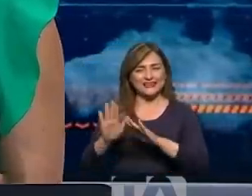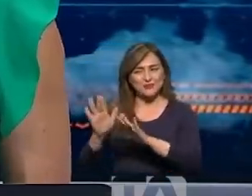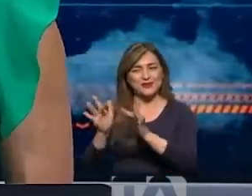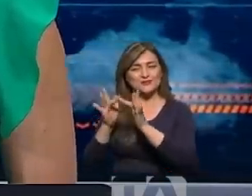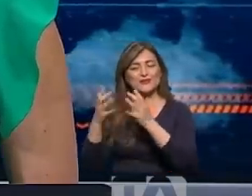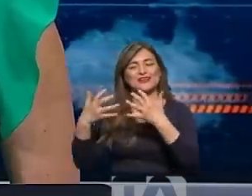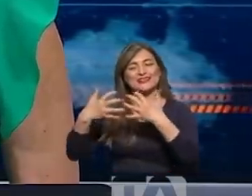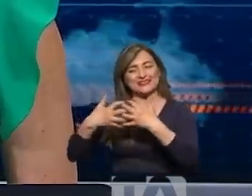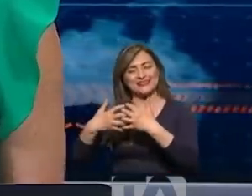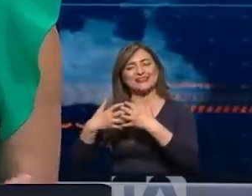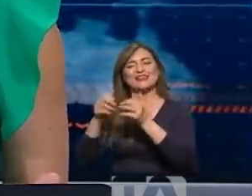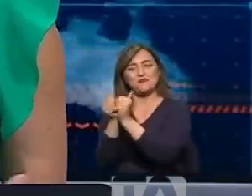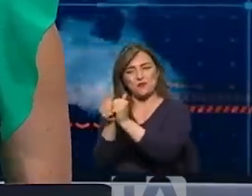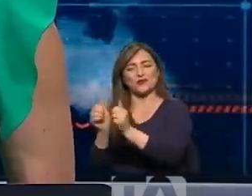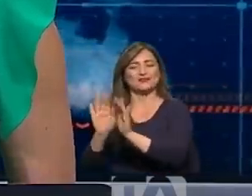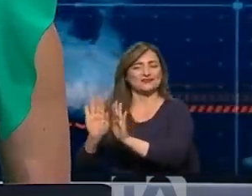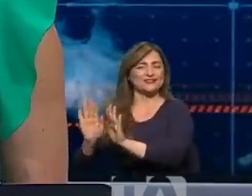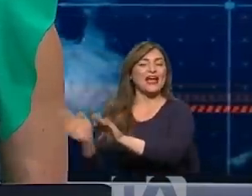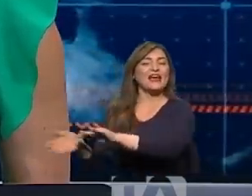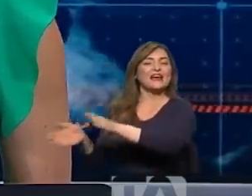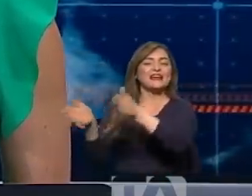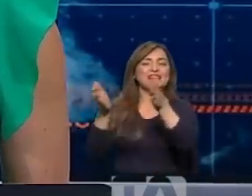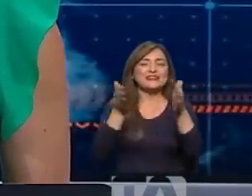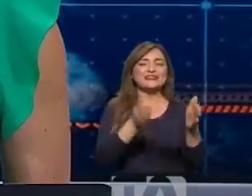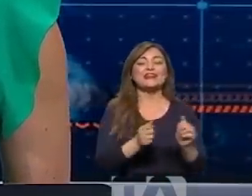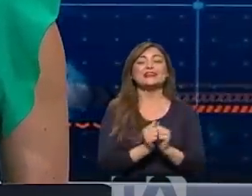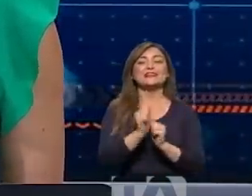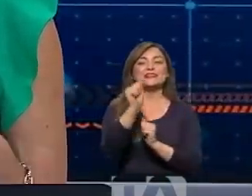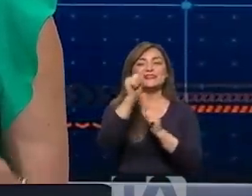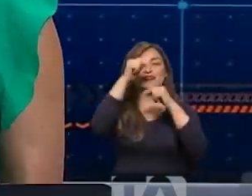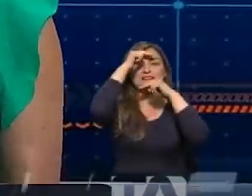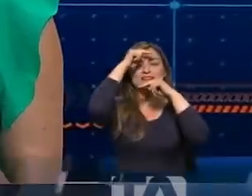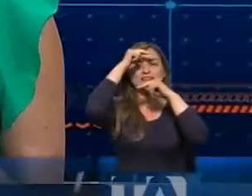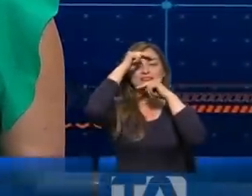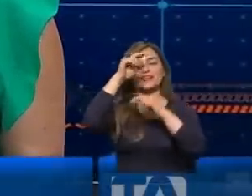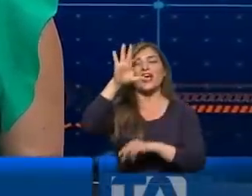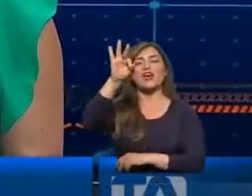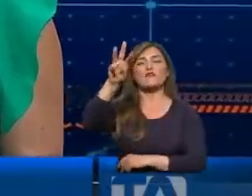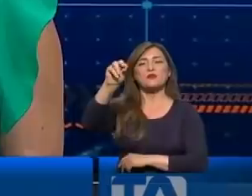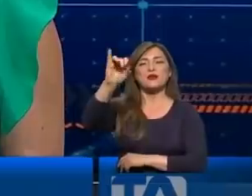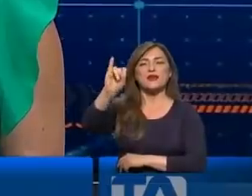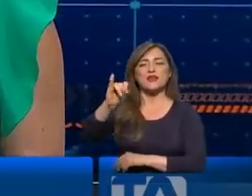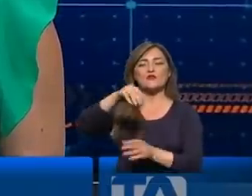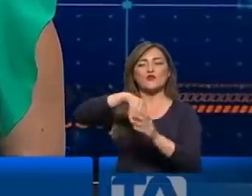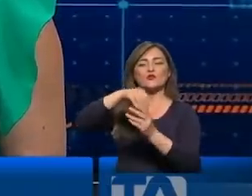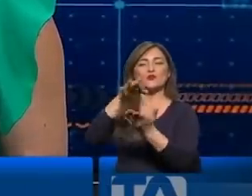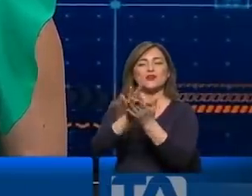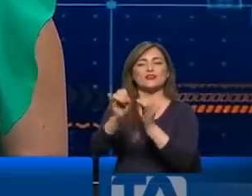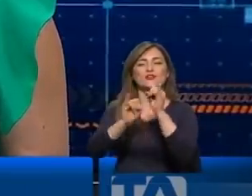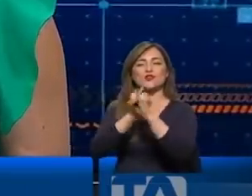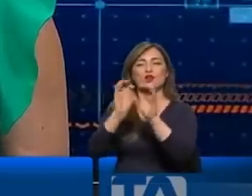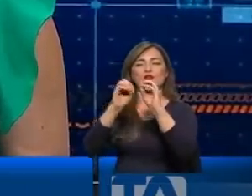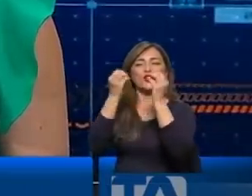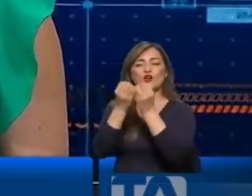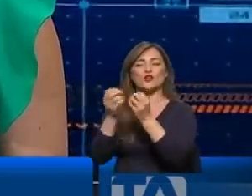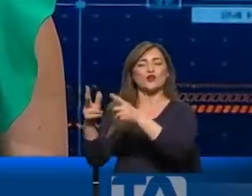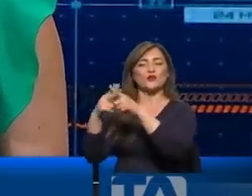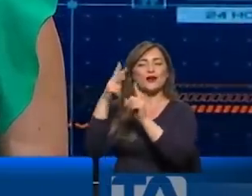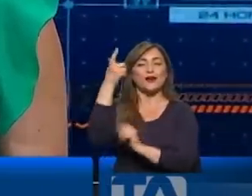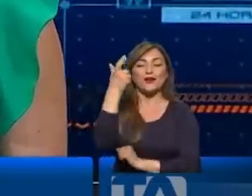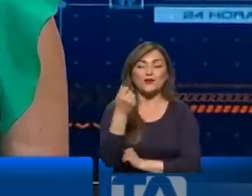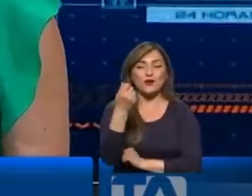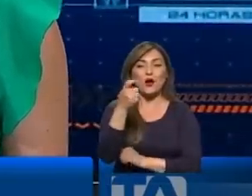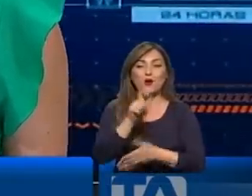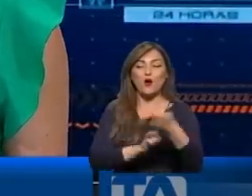más deportes. Ahora seguimos con las noticias. El Fondo Monetario Internacional aprobó una asignación por 650 mil millones